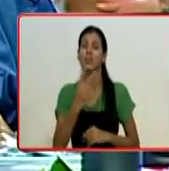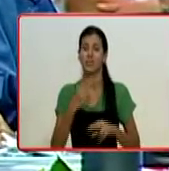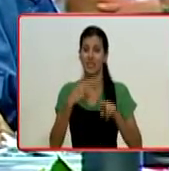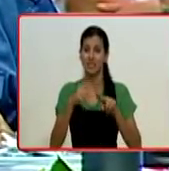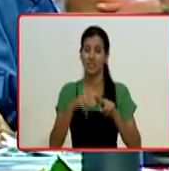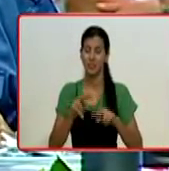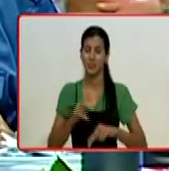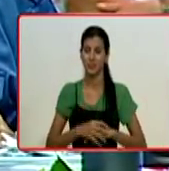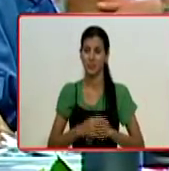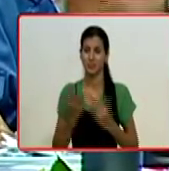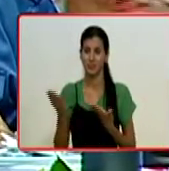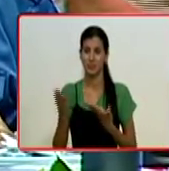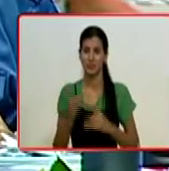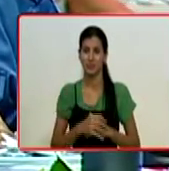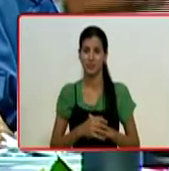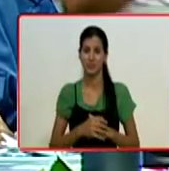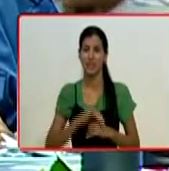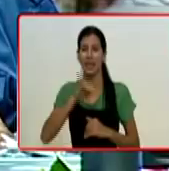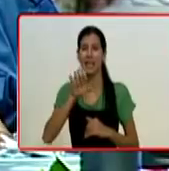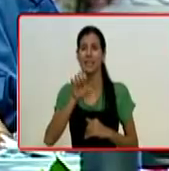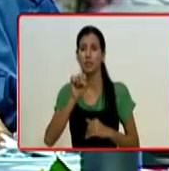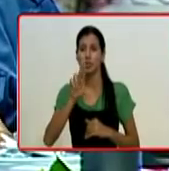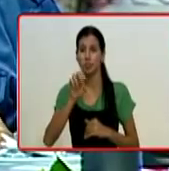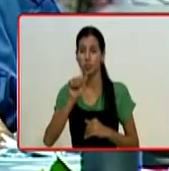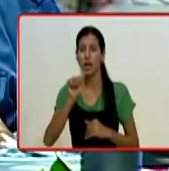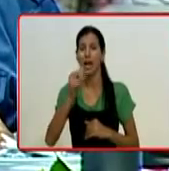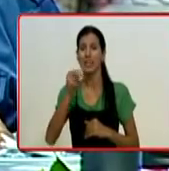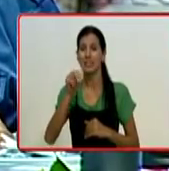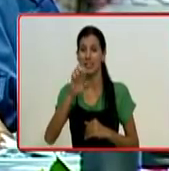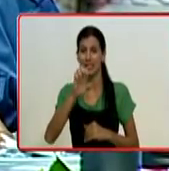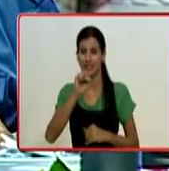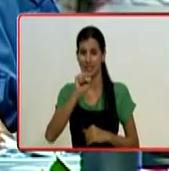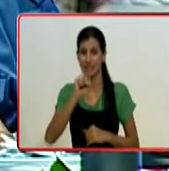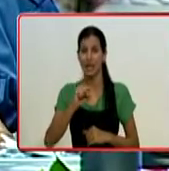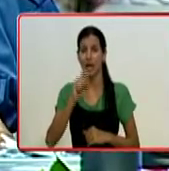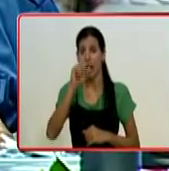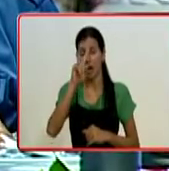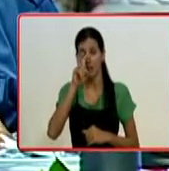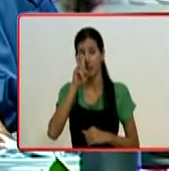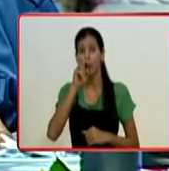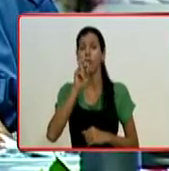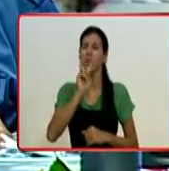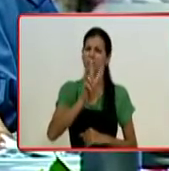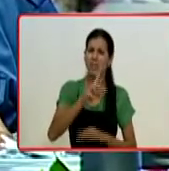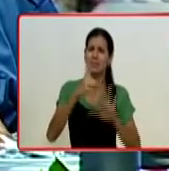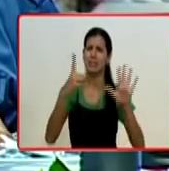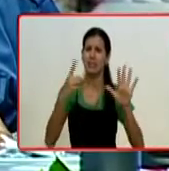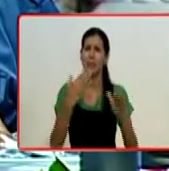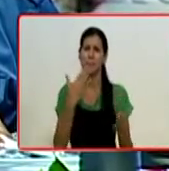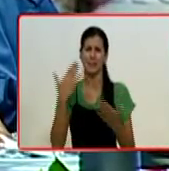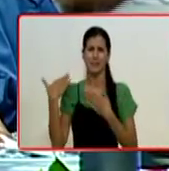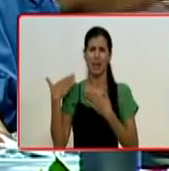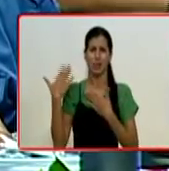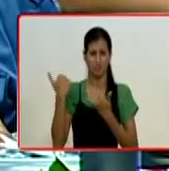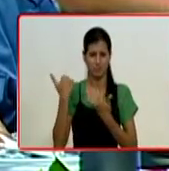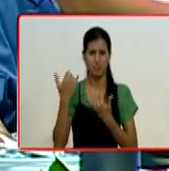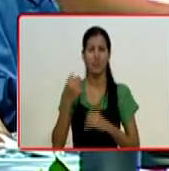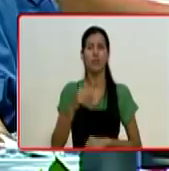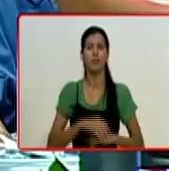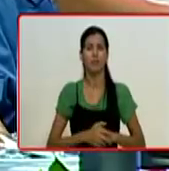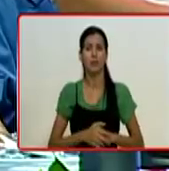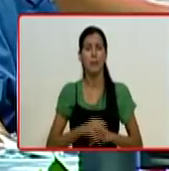canto de Jesús Áñez. A 26 años del 27 de febrero de